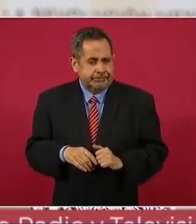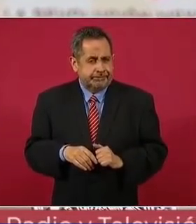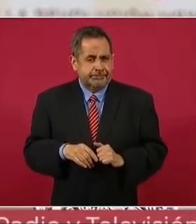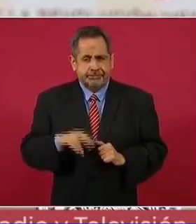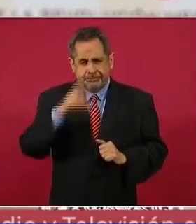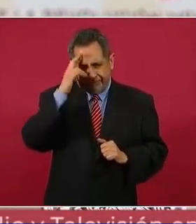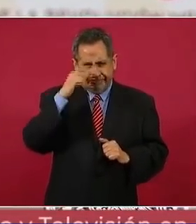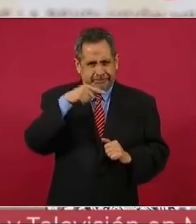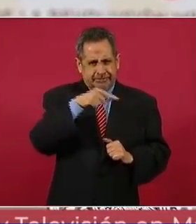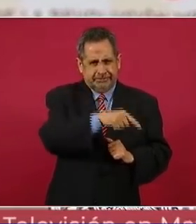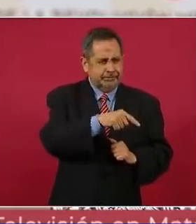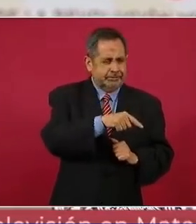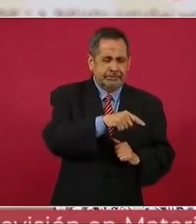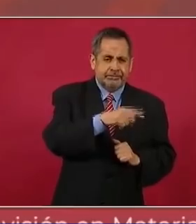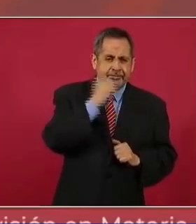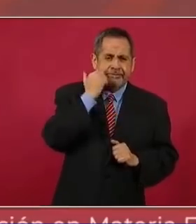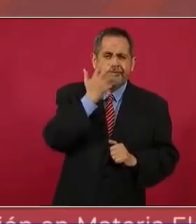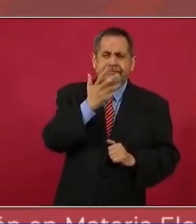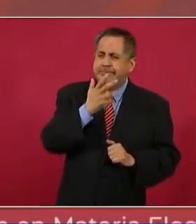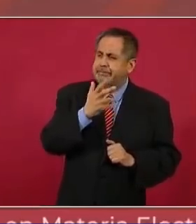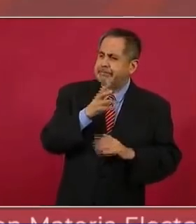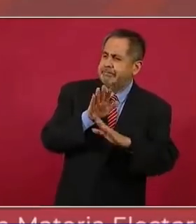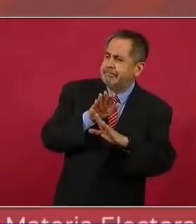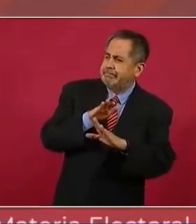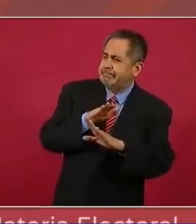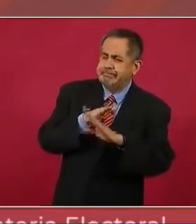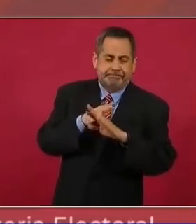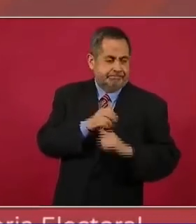llevó a cabo un golpe de Estado,